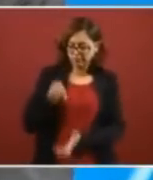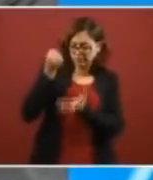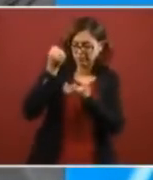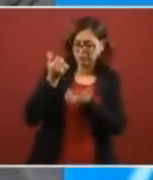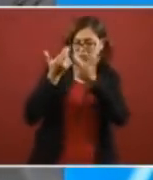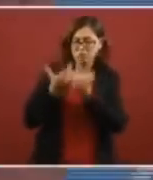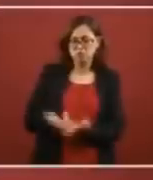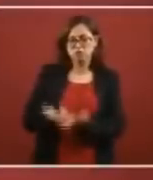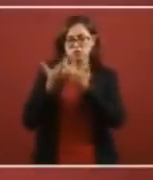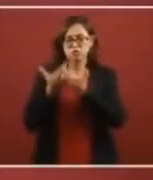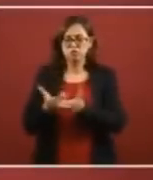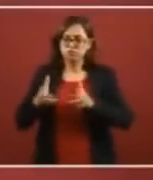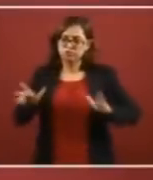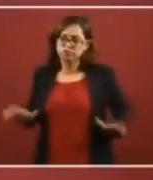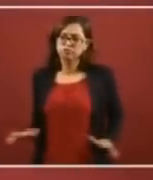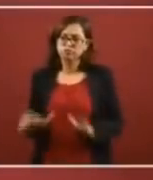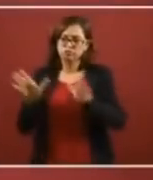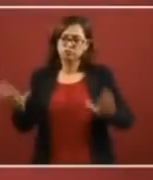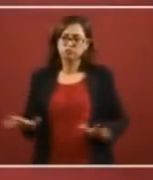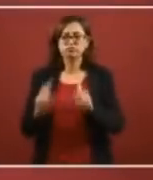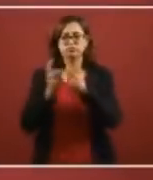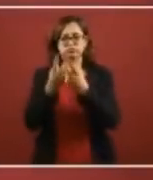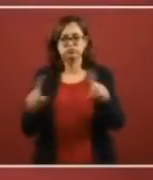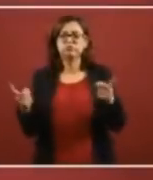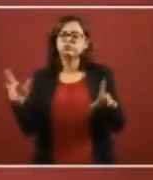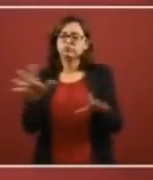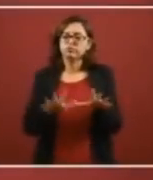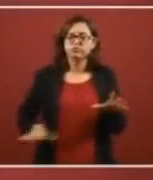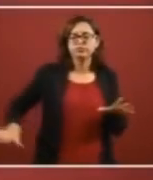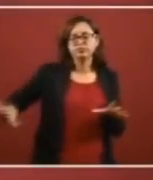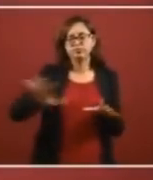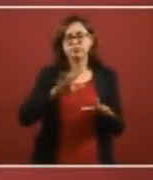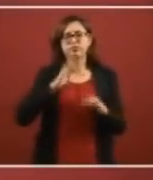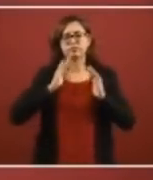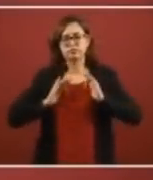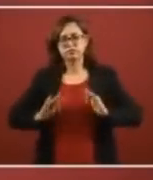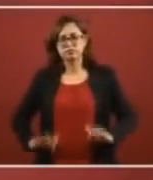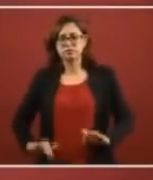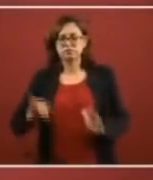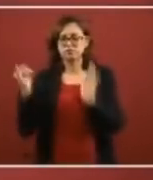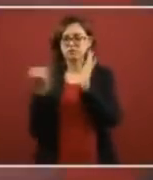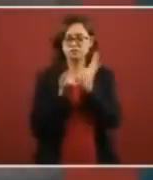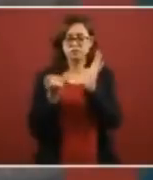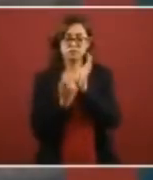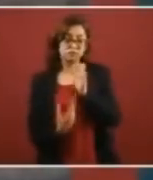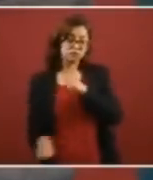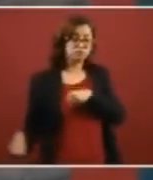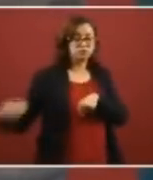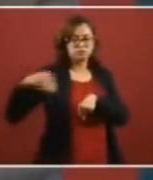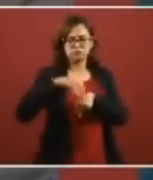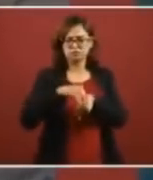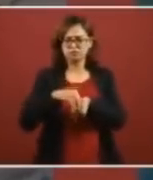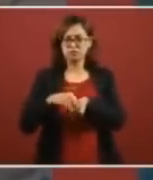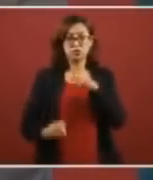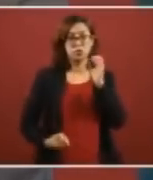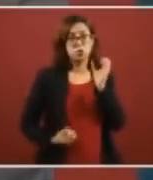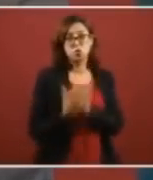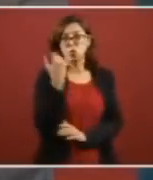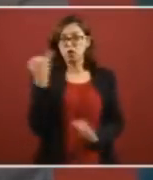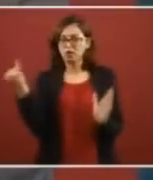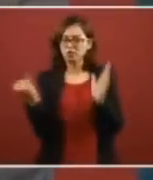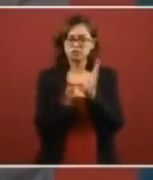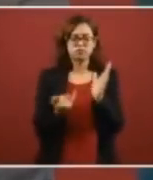para el desarrollo y el bienestar, sin aumentar impuestos, sin crear impuestos